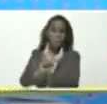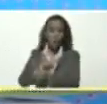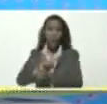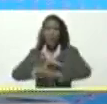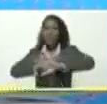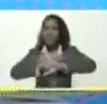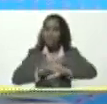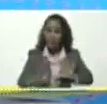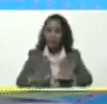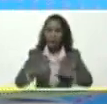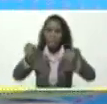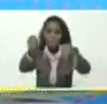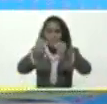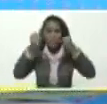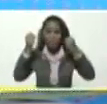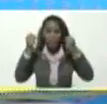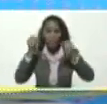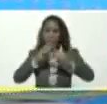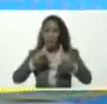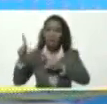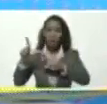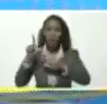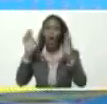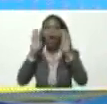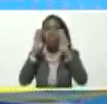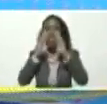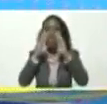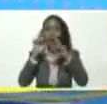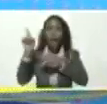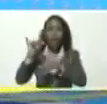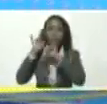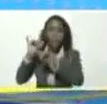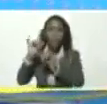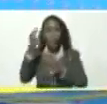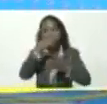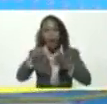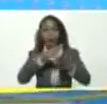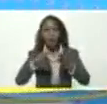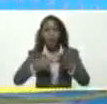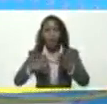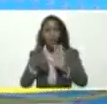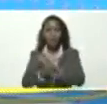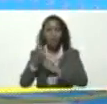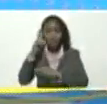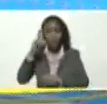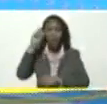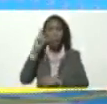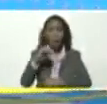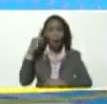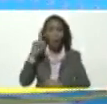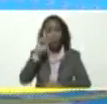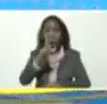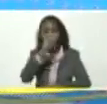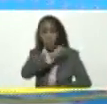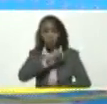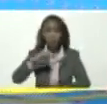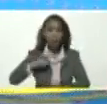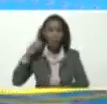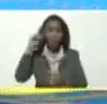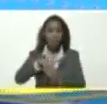convictos y confesos. Los autores materiales incluyendo un personal dentro